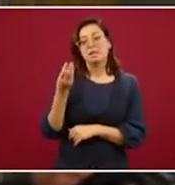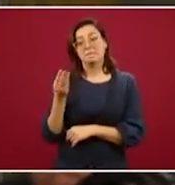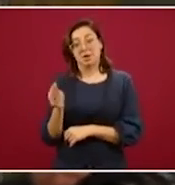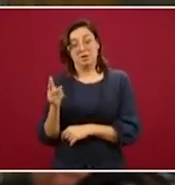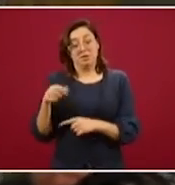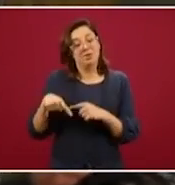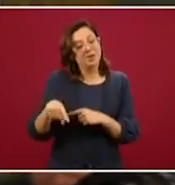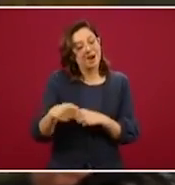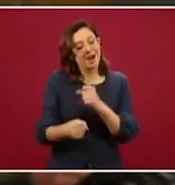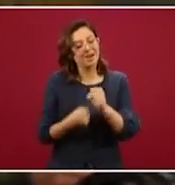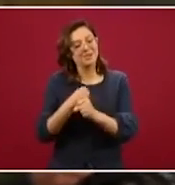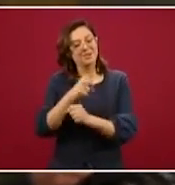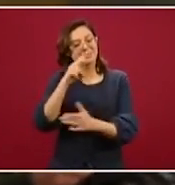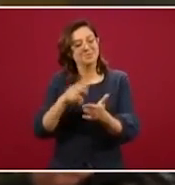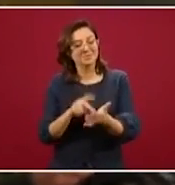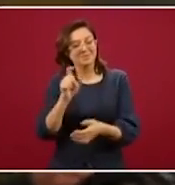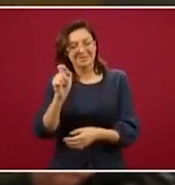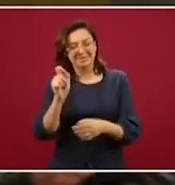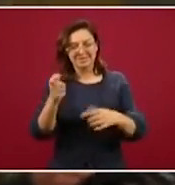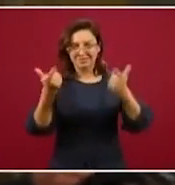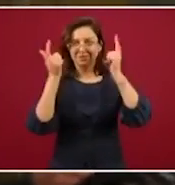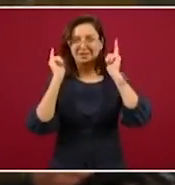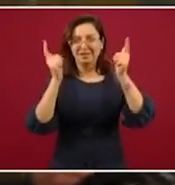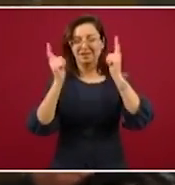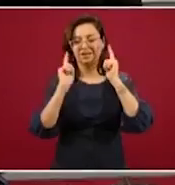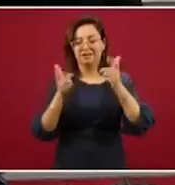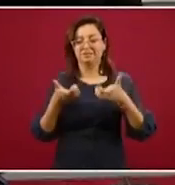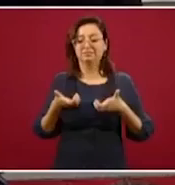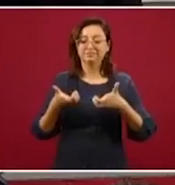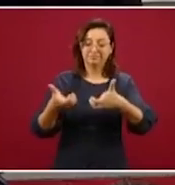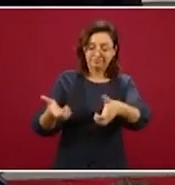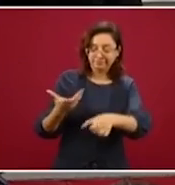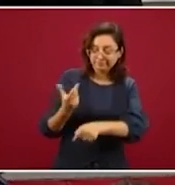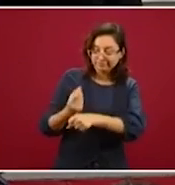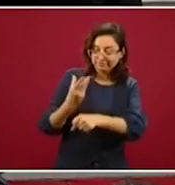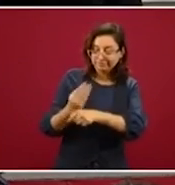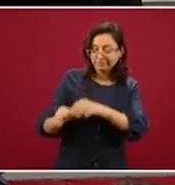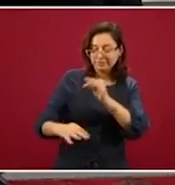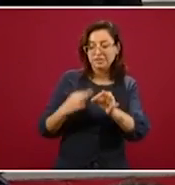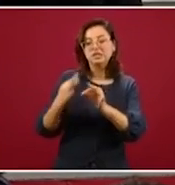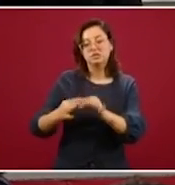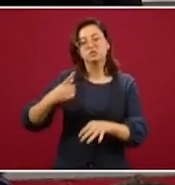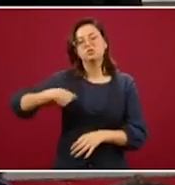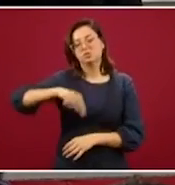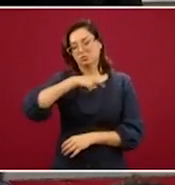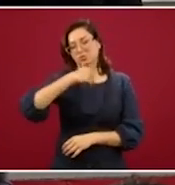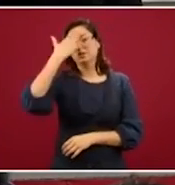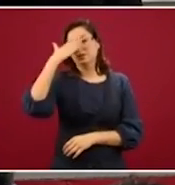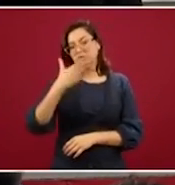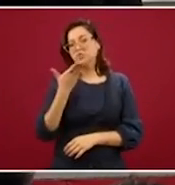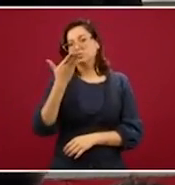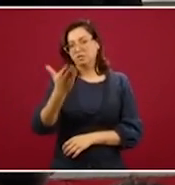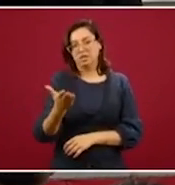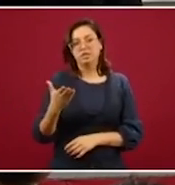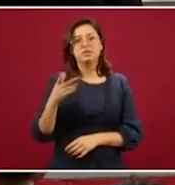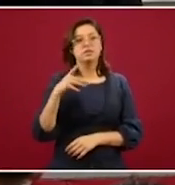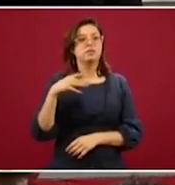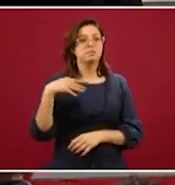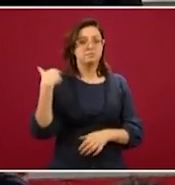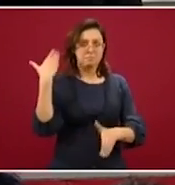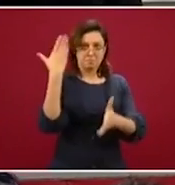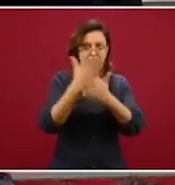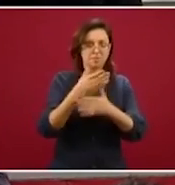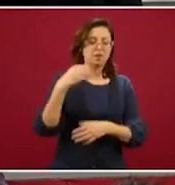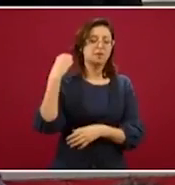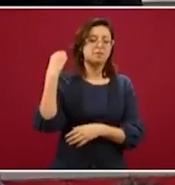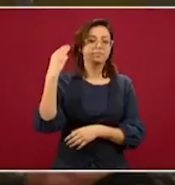con el propósito de la carretera. Sabemos que ahora en marzo, que va a ir a fines de marzo a Sonora, es posible que recorra el tramo que está pendiente de